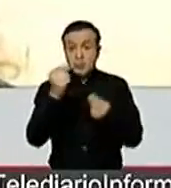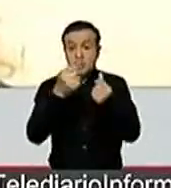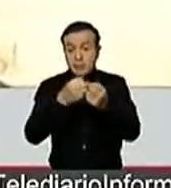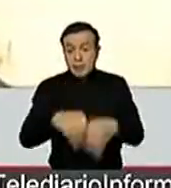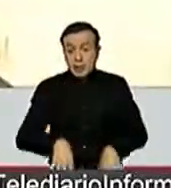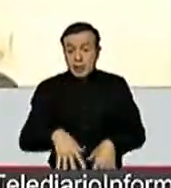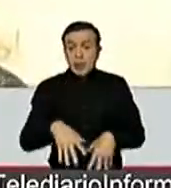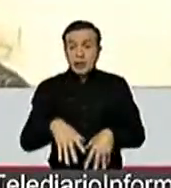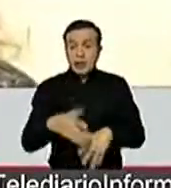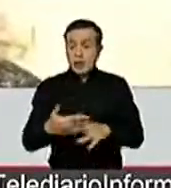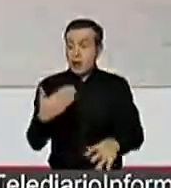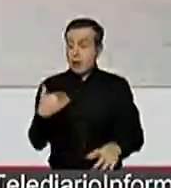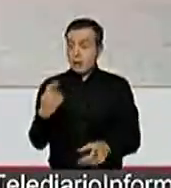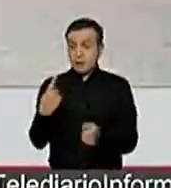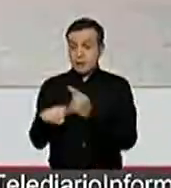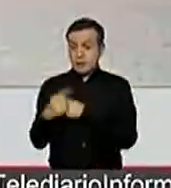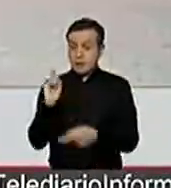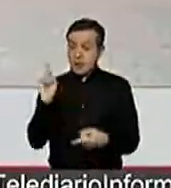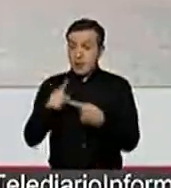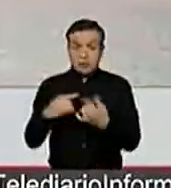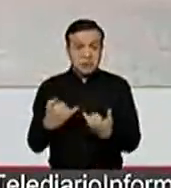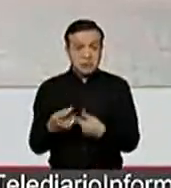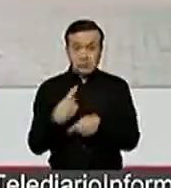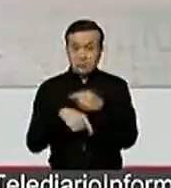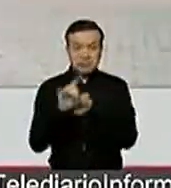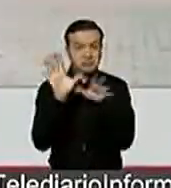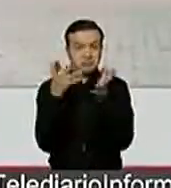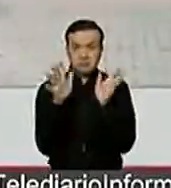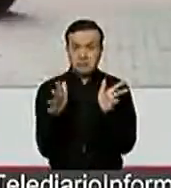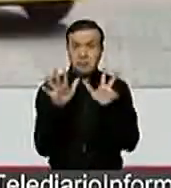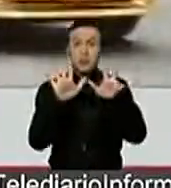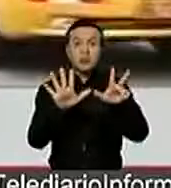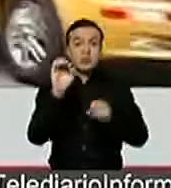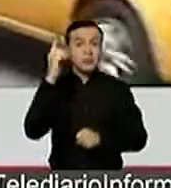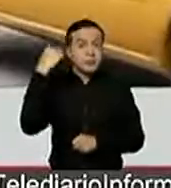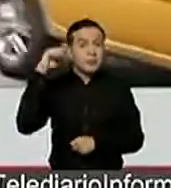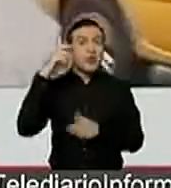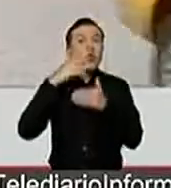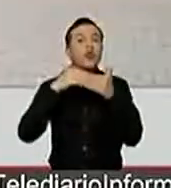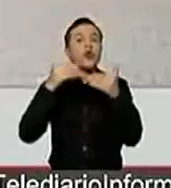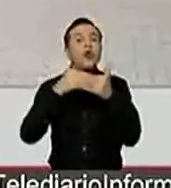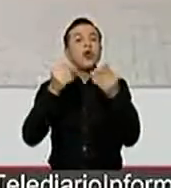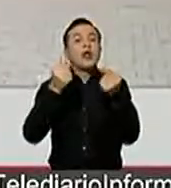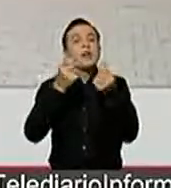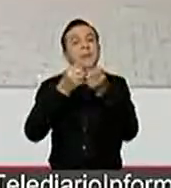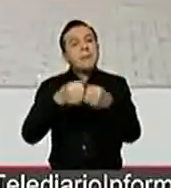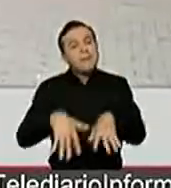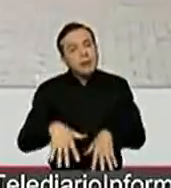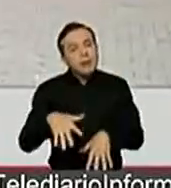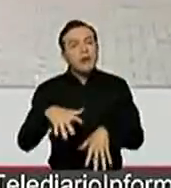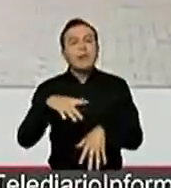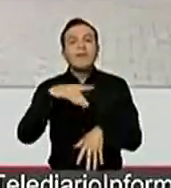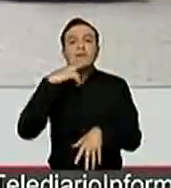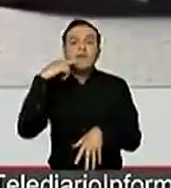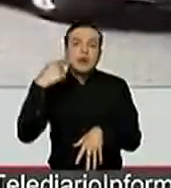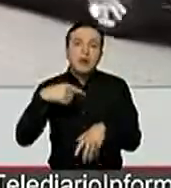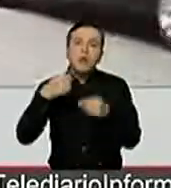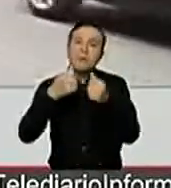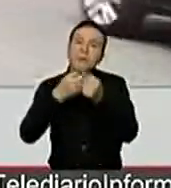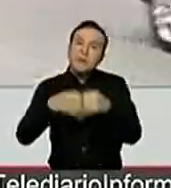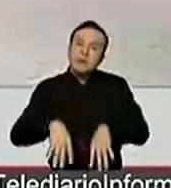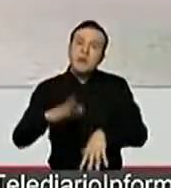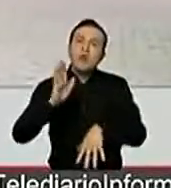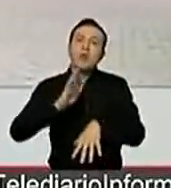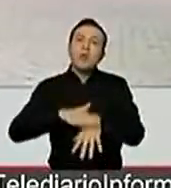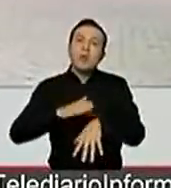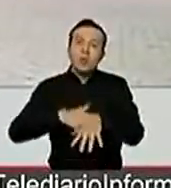nada desde el martes anterior. 80 millones de dólares deja de percibir el Ecuador en este feriado debido a la afectación en el